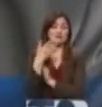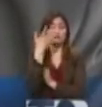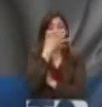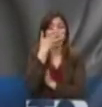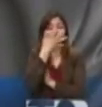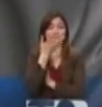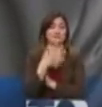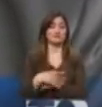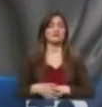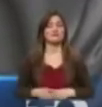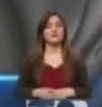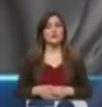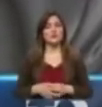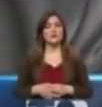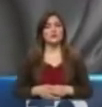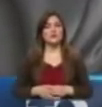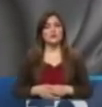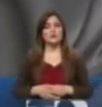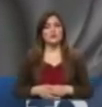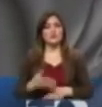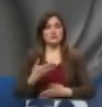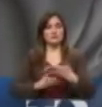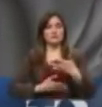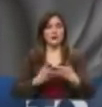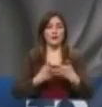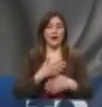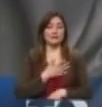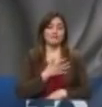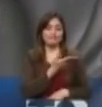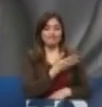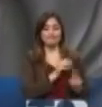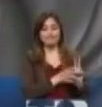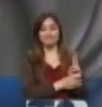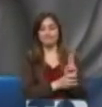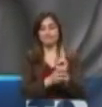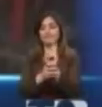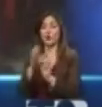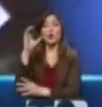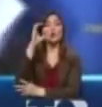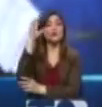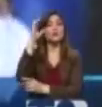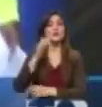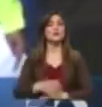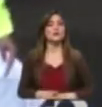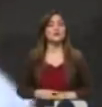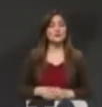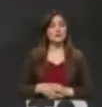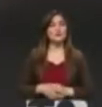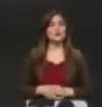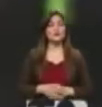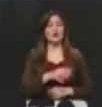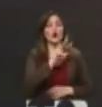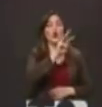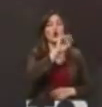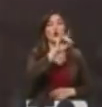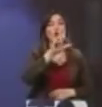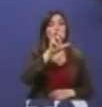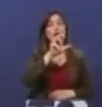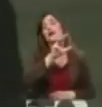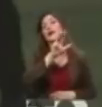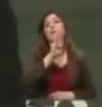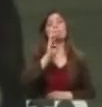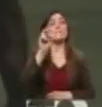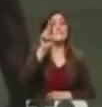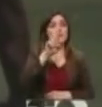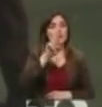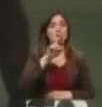Esmeraldas y fueron repatriados al país, a nuestro país de Colombia. Se trata de Wilber Quiñones, alias